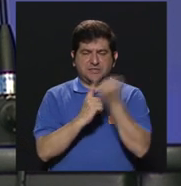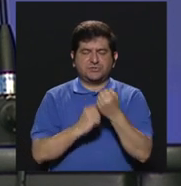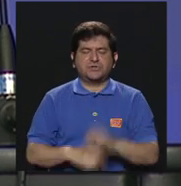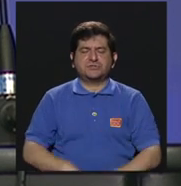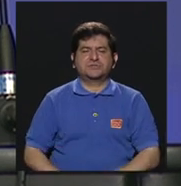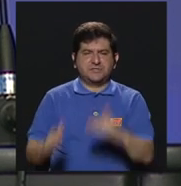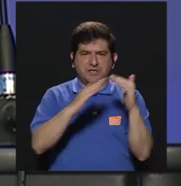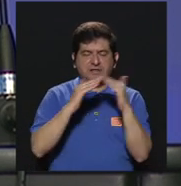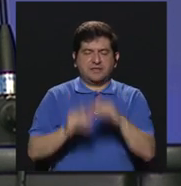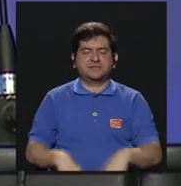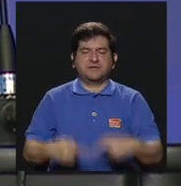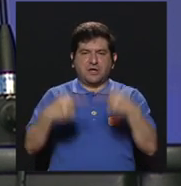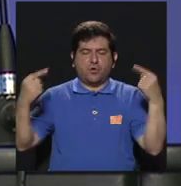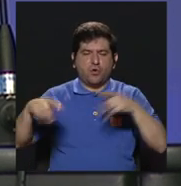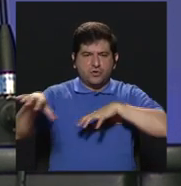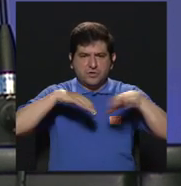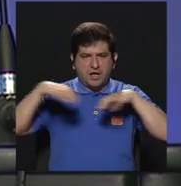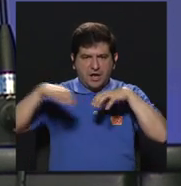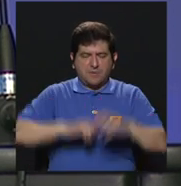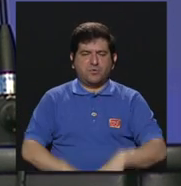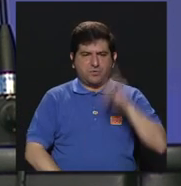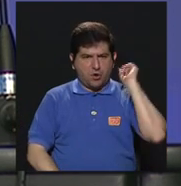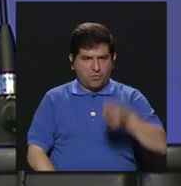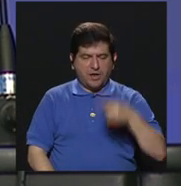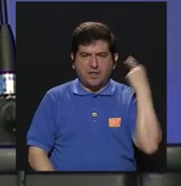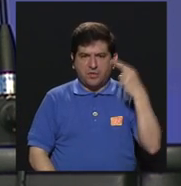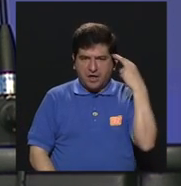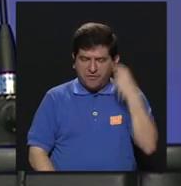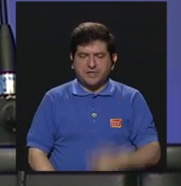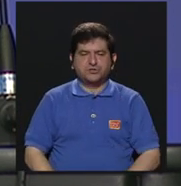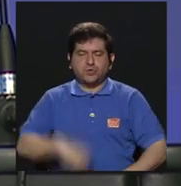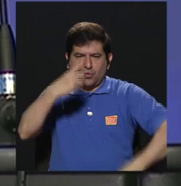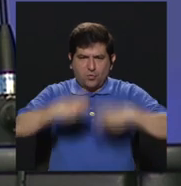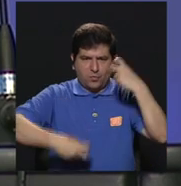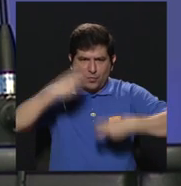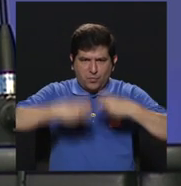el Desplazamiento Forzado por Violencia y Crimen Organizado.